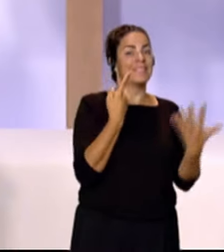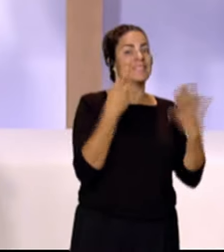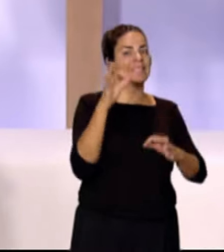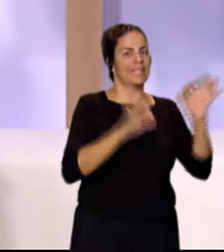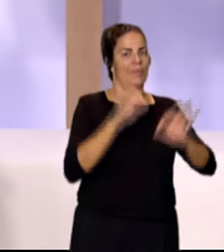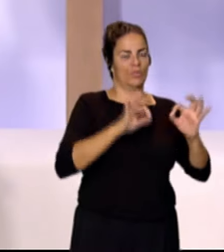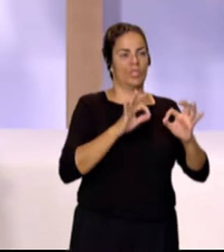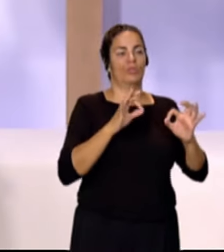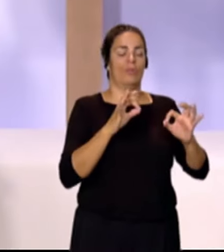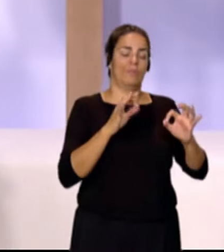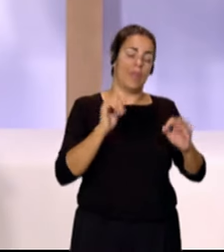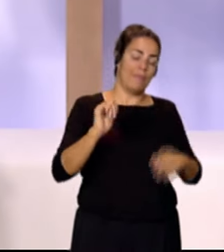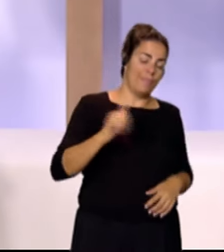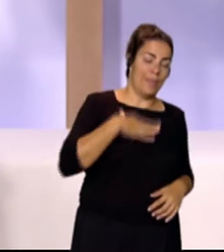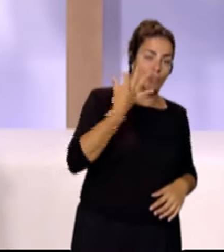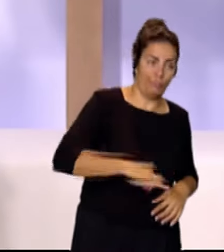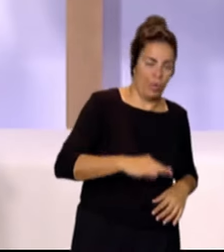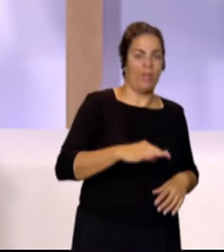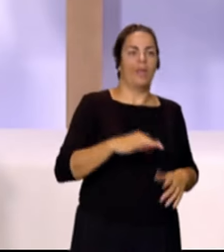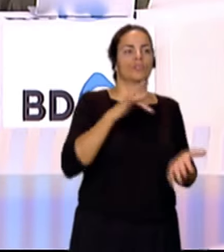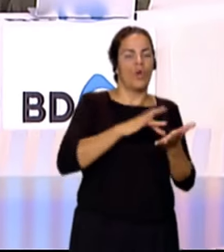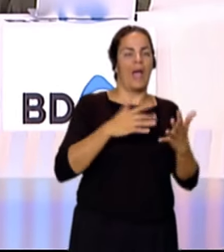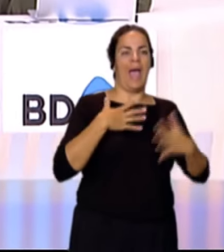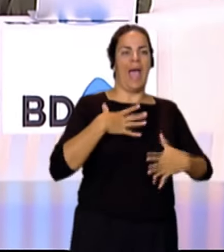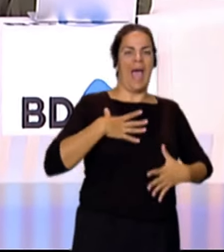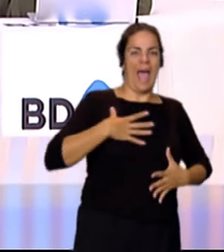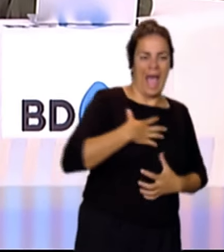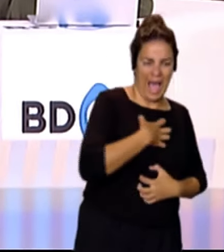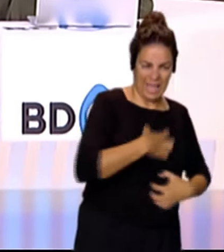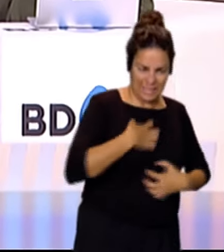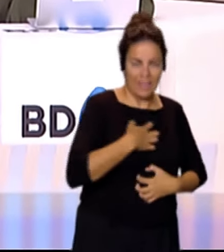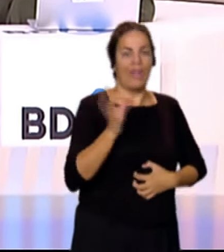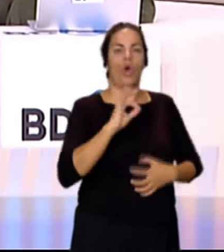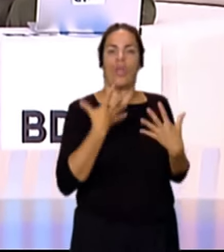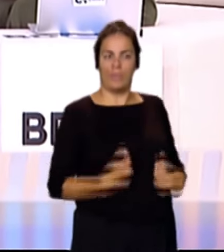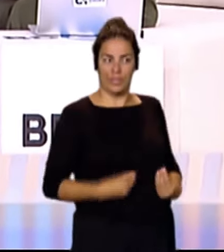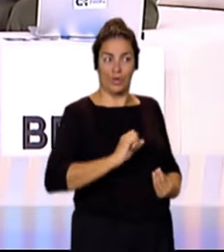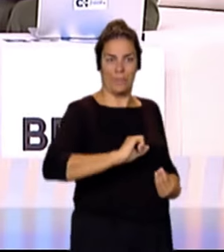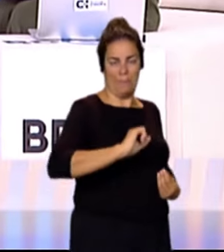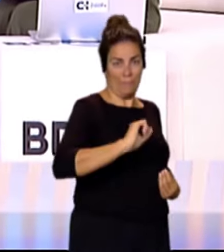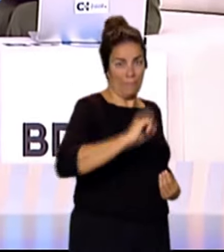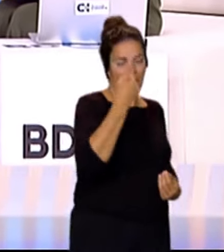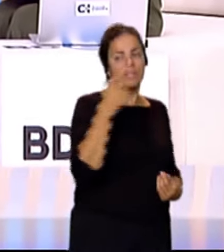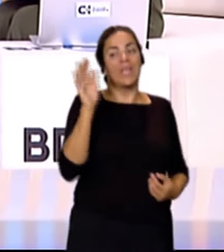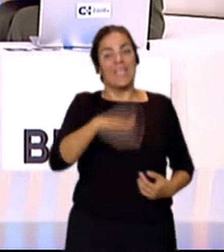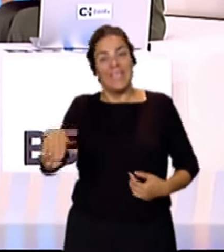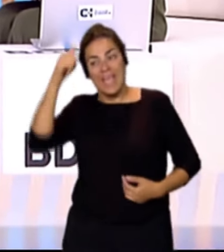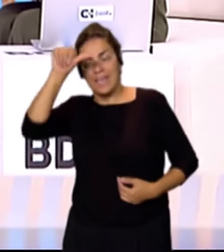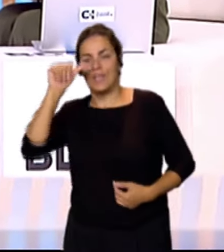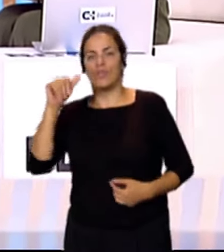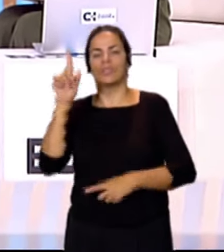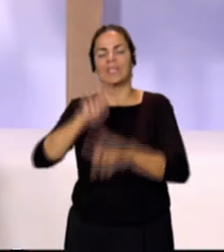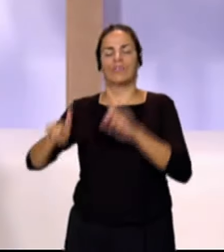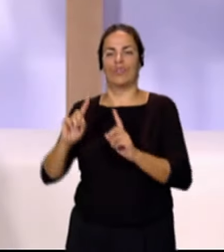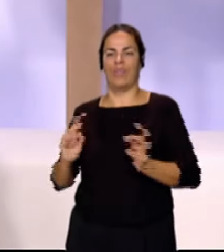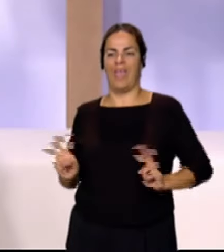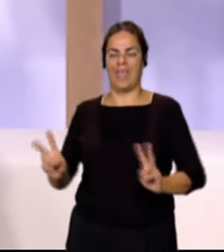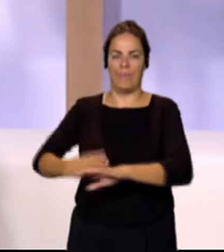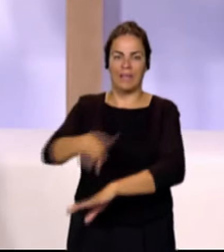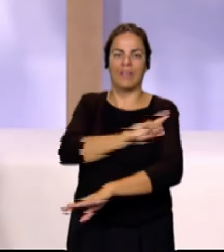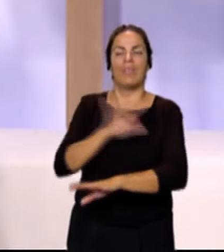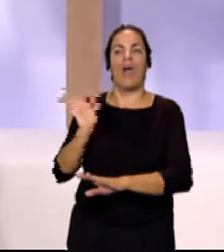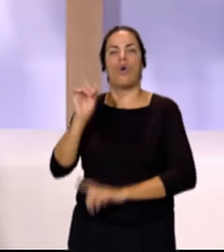ansiedad o depresión y en niños sobre todo trastornos de déf atención hiperactividad o de trastornos de la conducta entonces